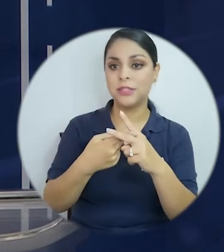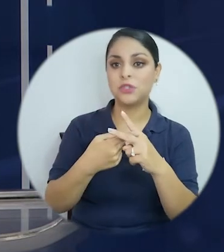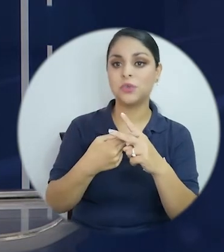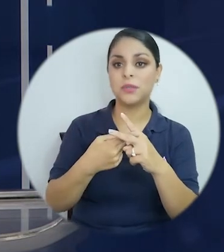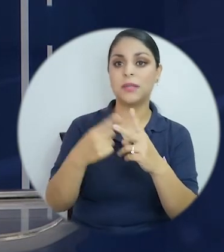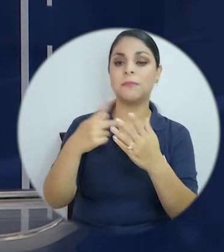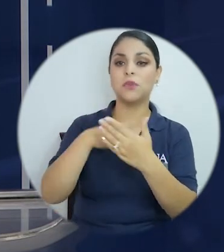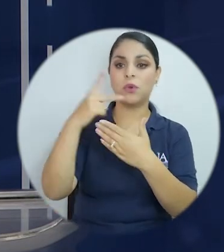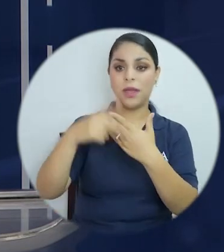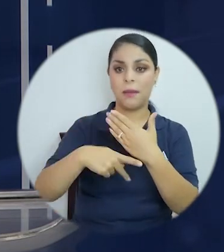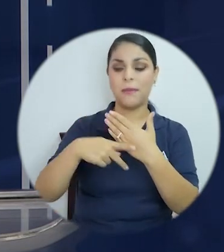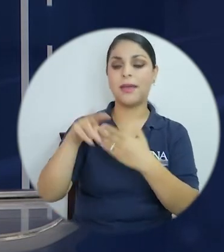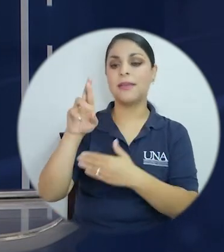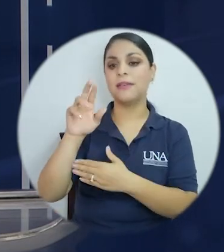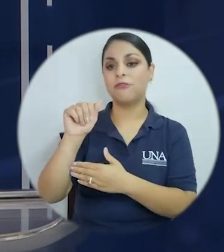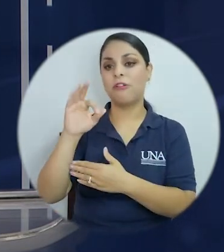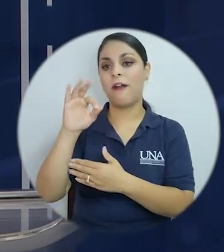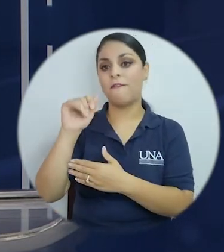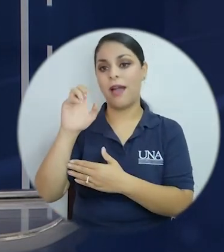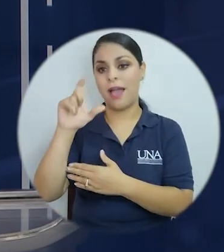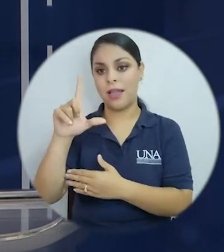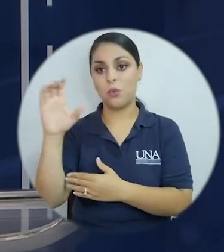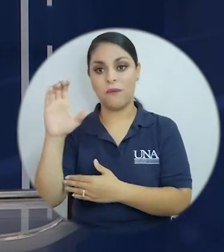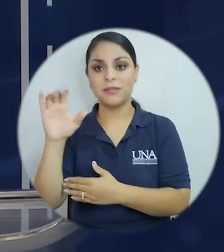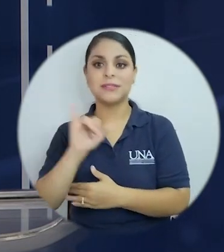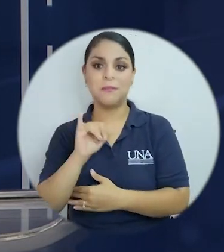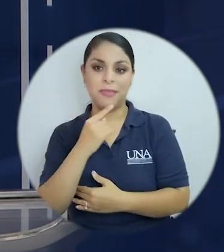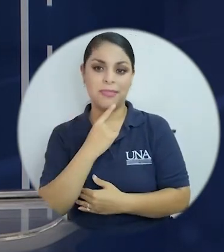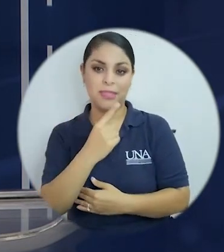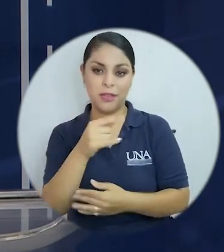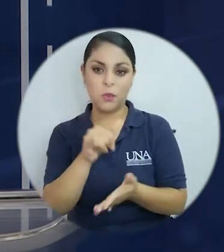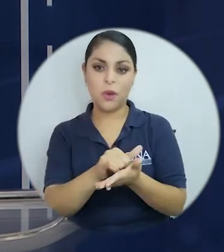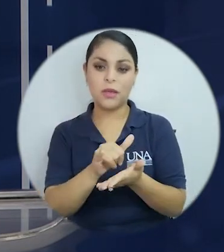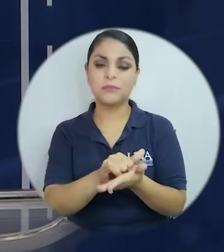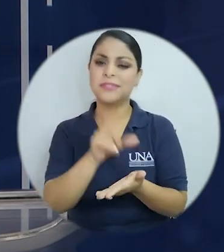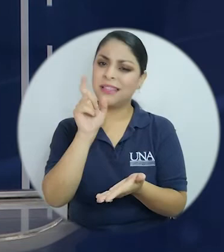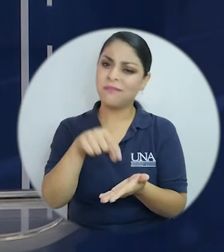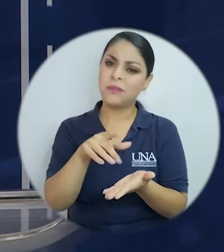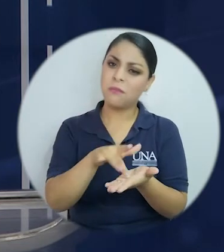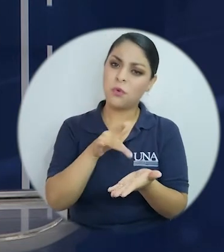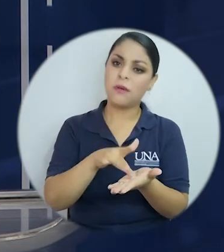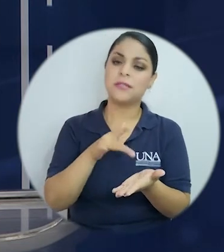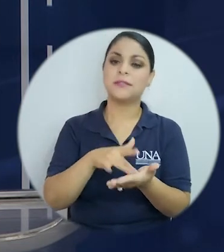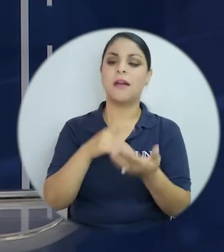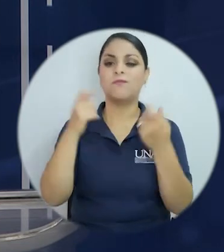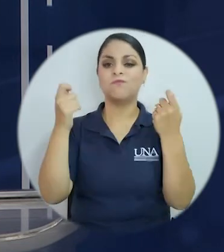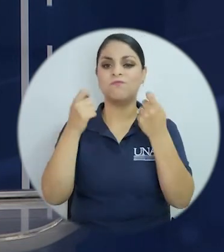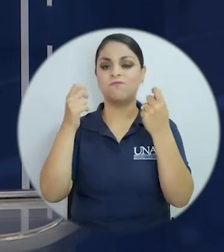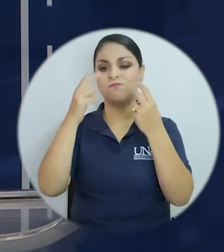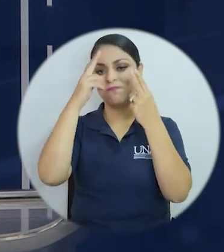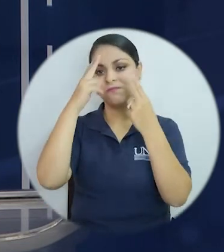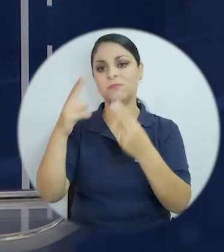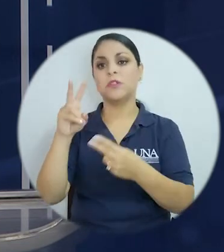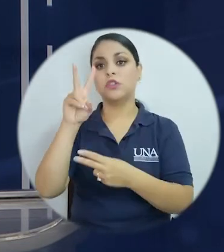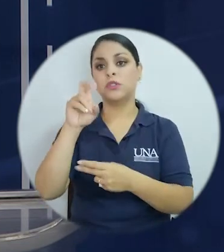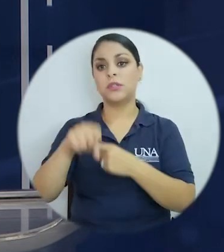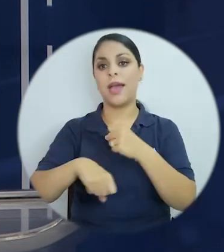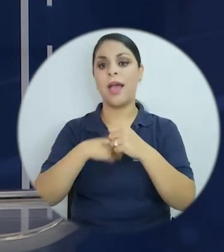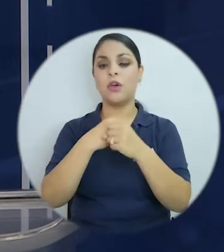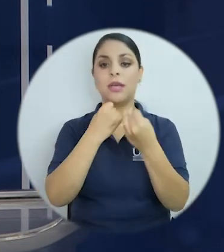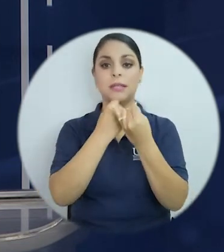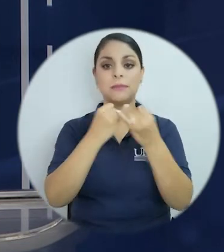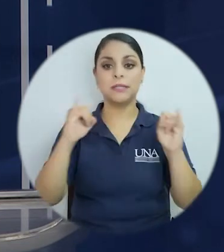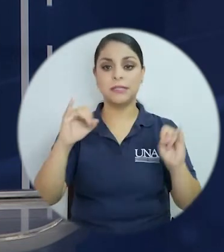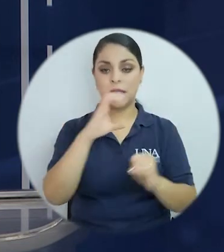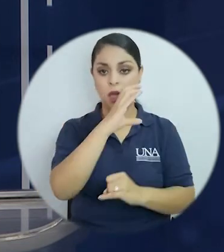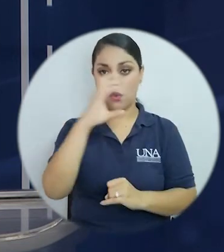inicio del programa y don Rafael Cuevas también insistió en ello, que tenemos que aprovechar la conmemoración del Bicentenario de la